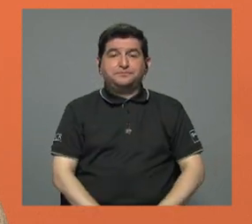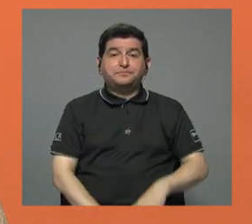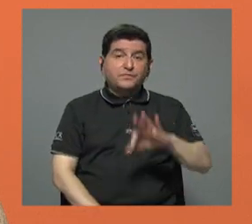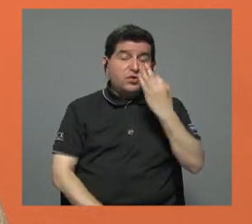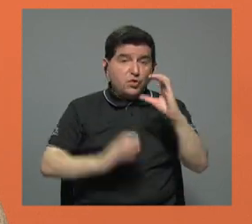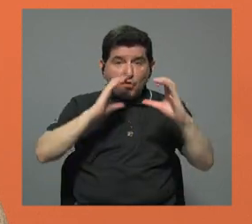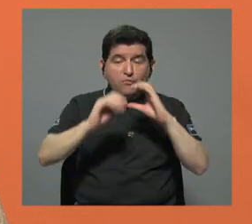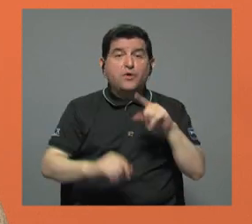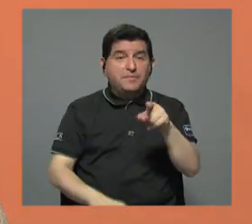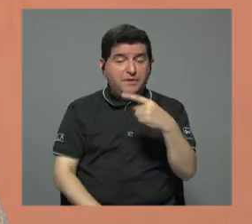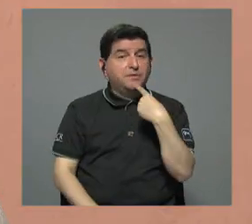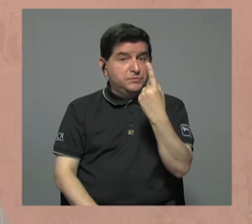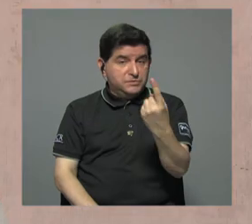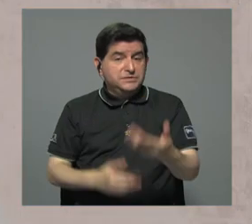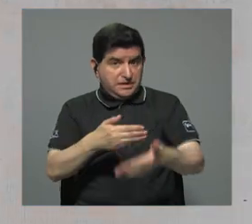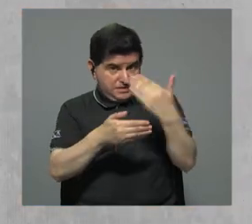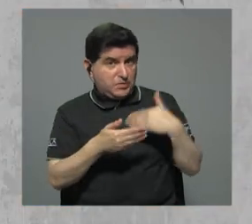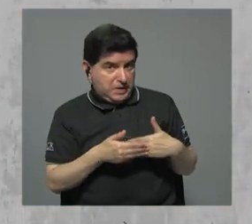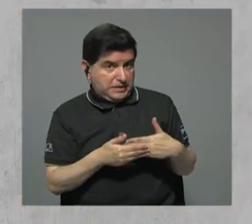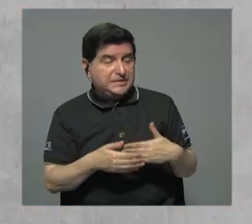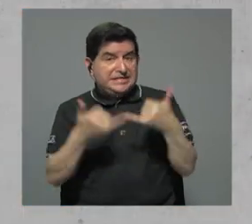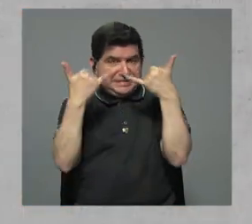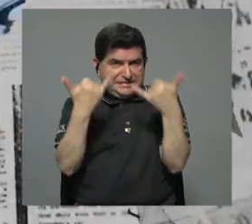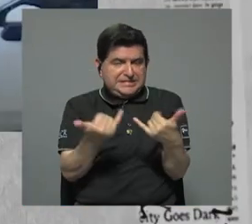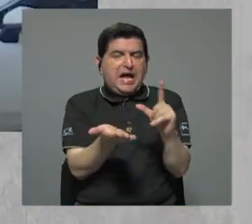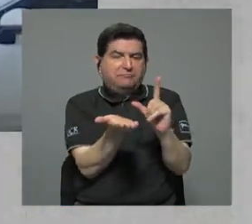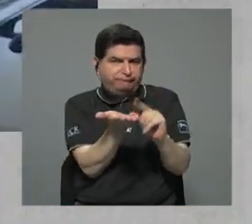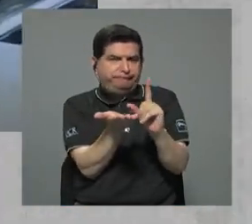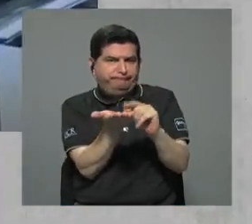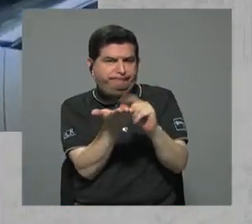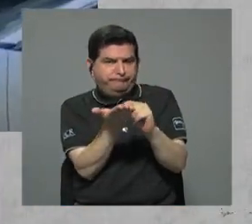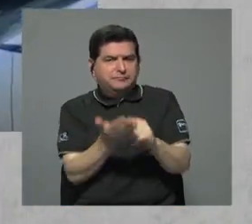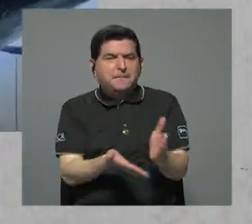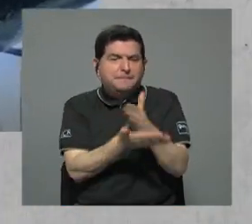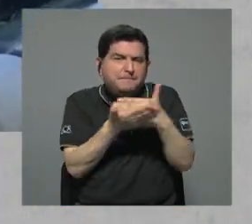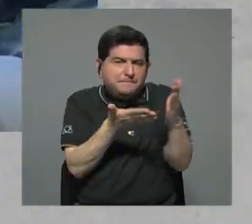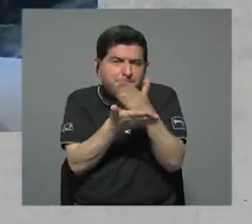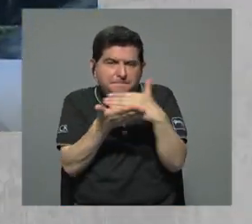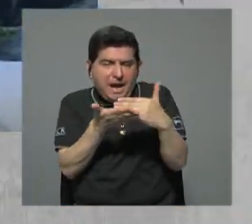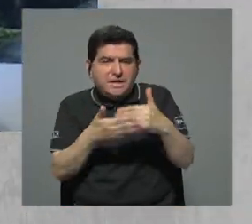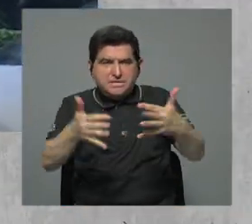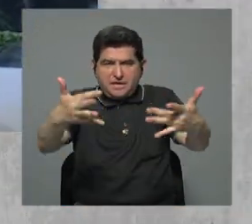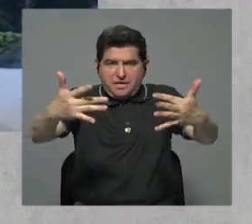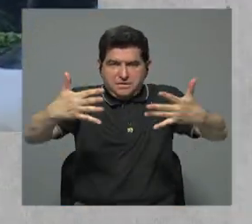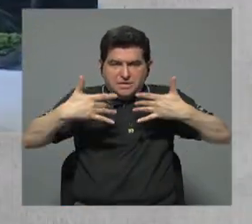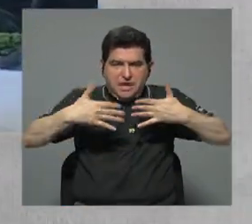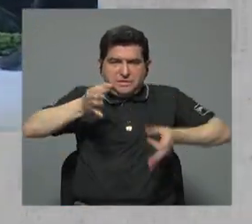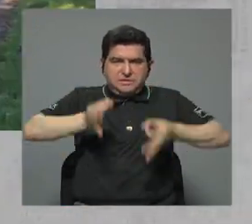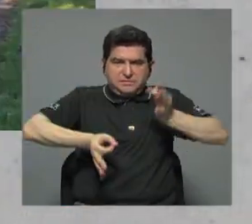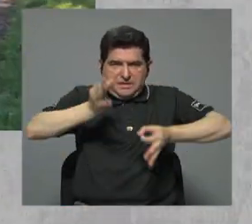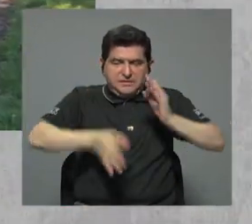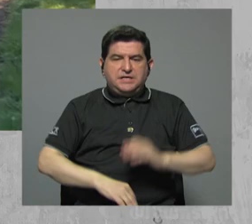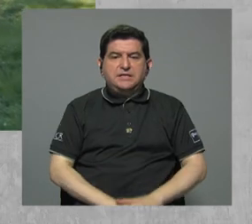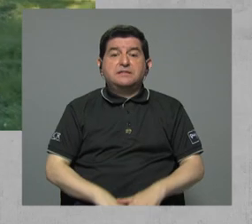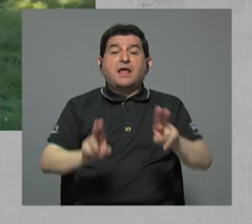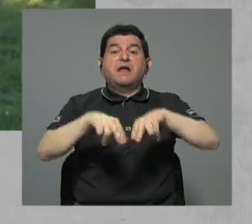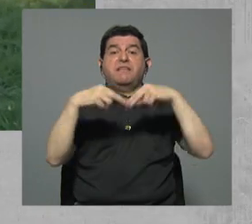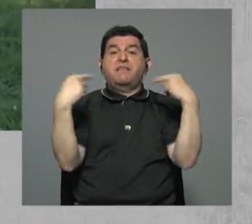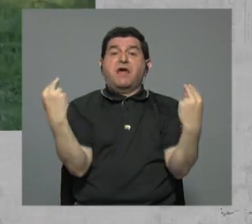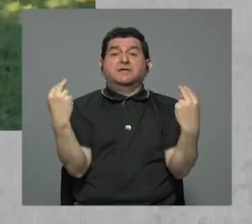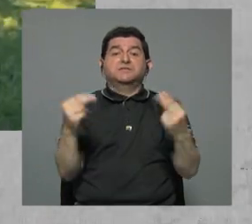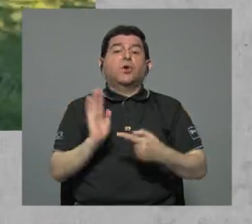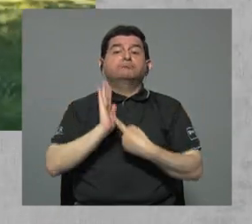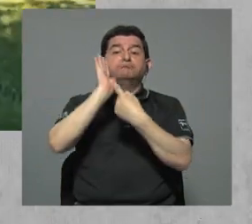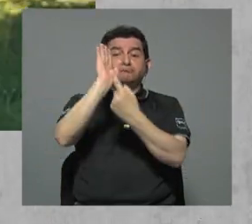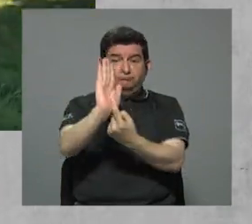medios de comunicación como usted señala ya han ido publicando algunos extractos del expediente judicial la nación por ejemplo dio a